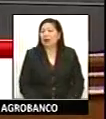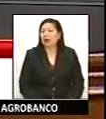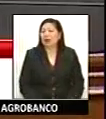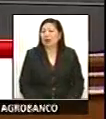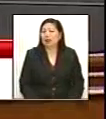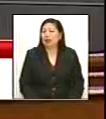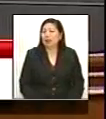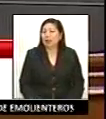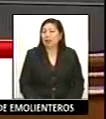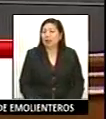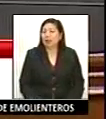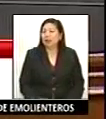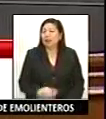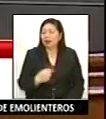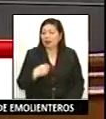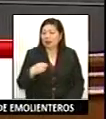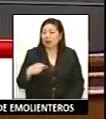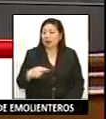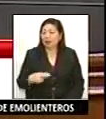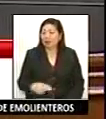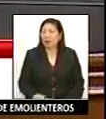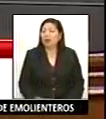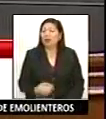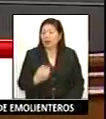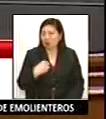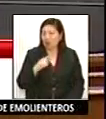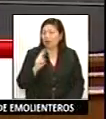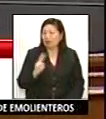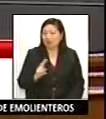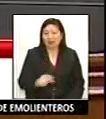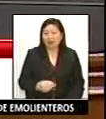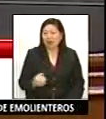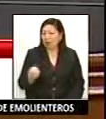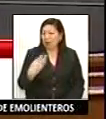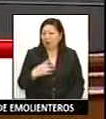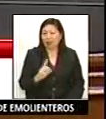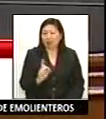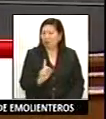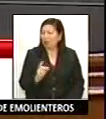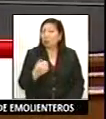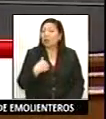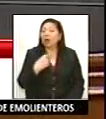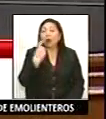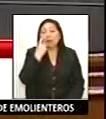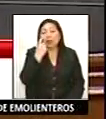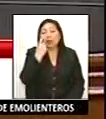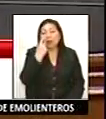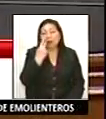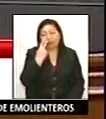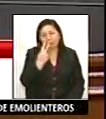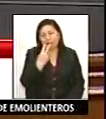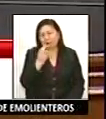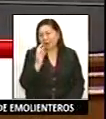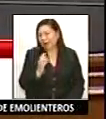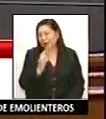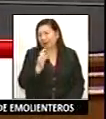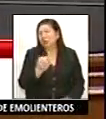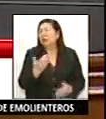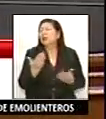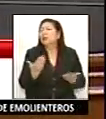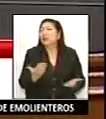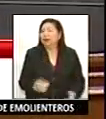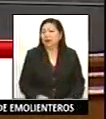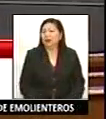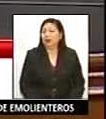lo que yo camino. Lo he captado, esas imágenes, no porque me han comentado. Es para llegar a decir, ¿dónde